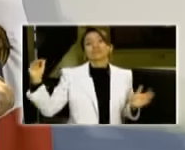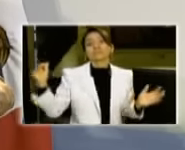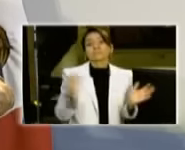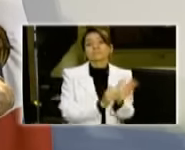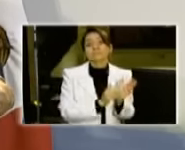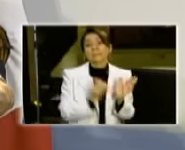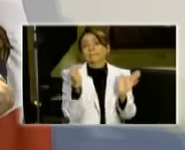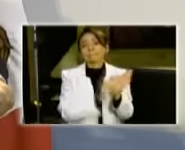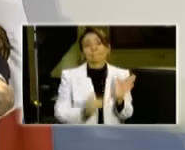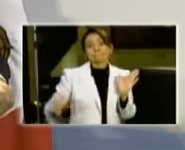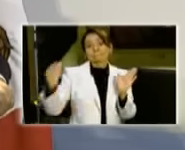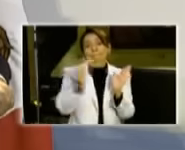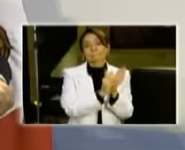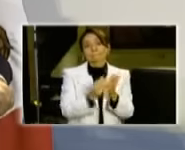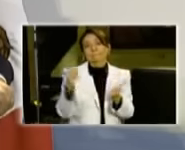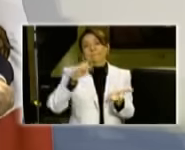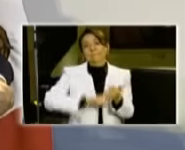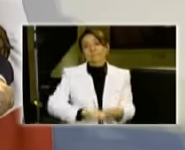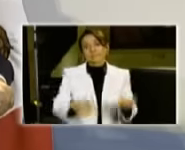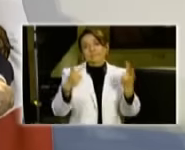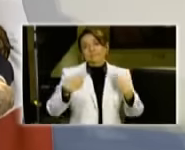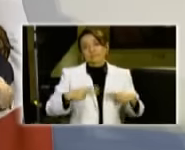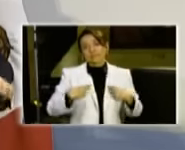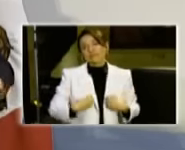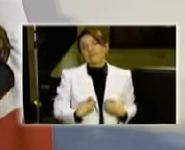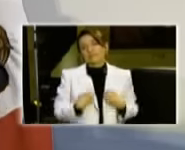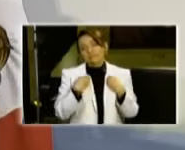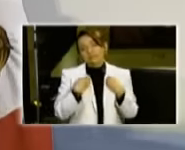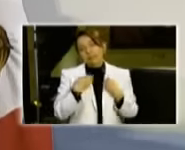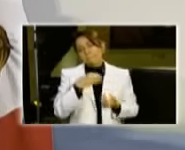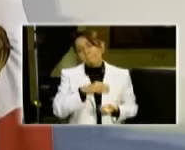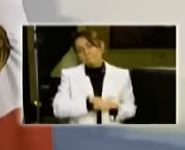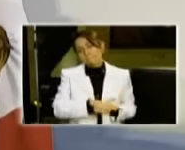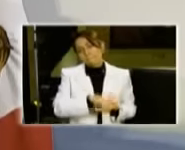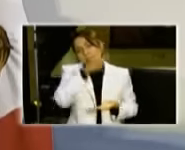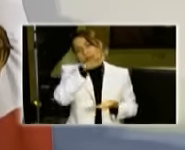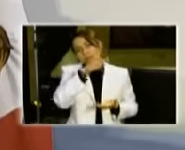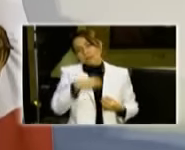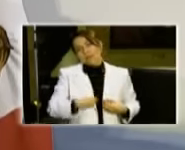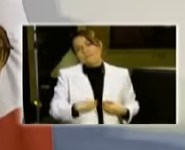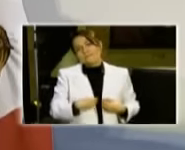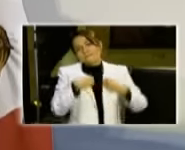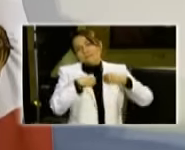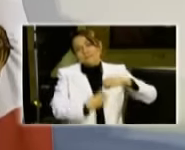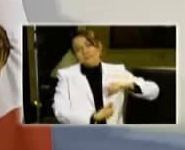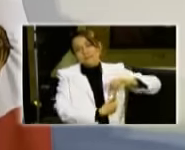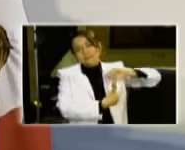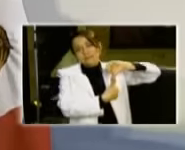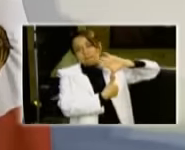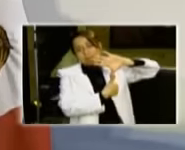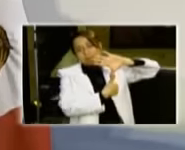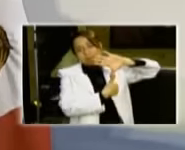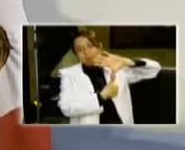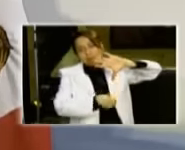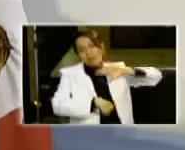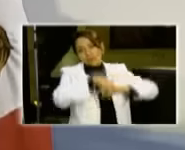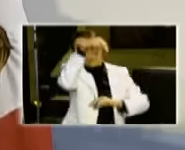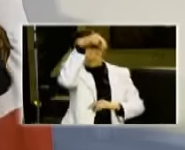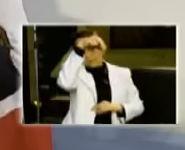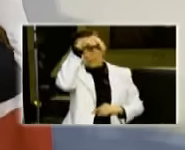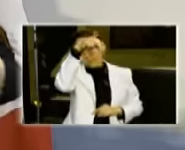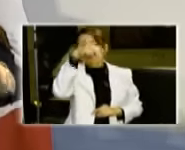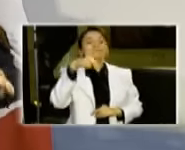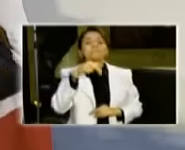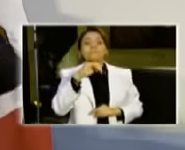La tercera parte de ellos vive en América del Norte. El 75% del Producto Geográfico Bruto de América Latina y